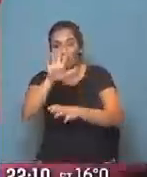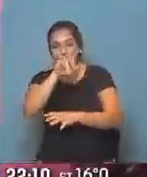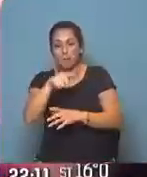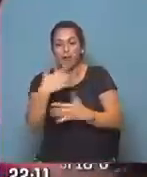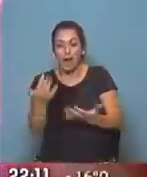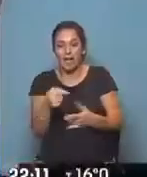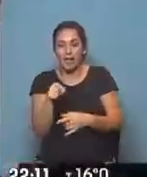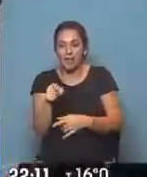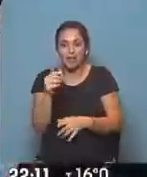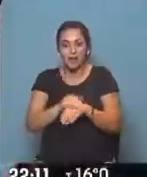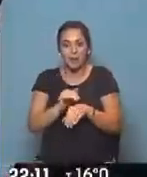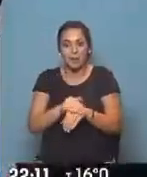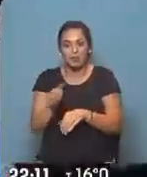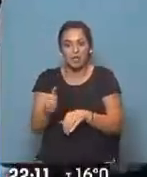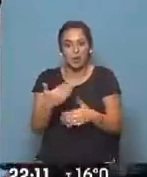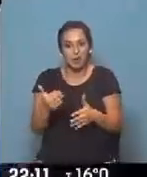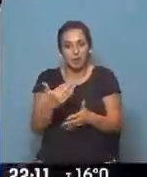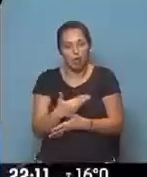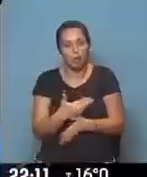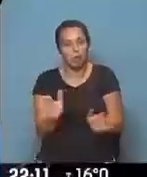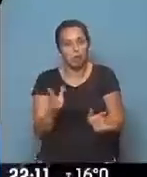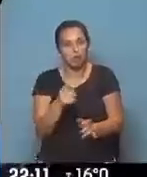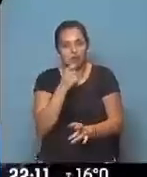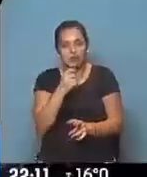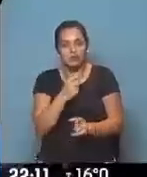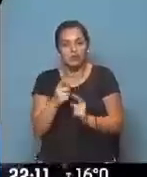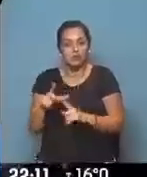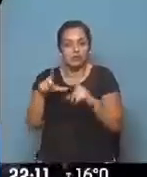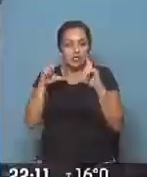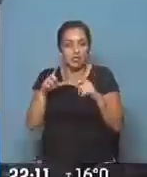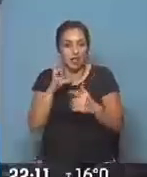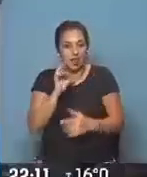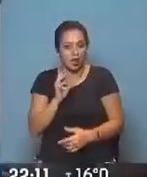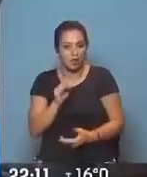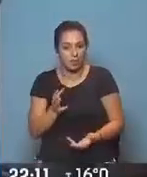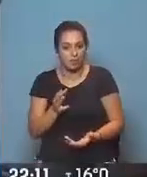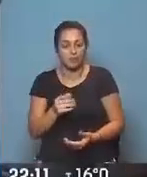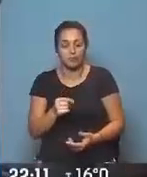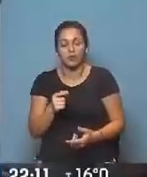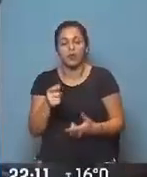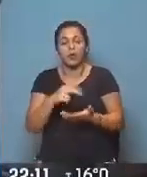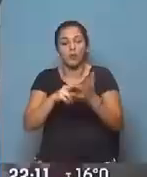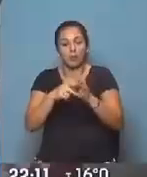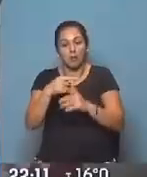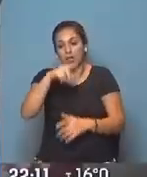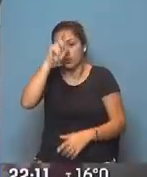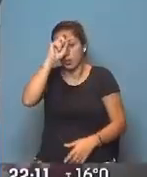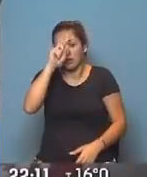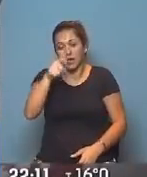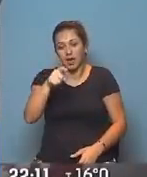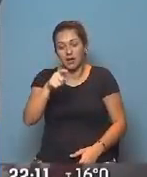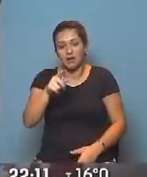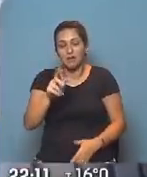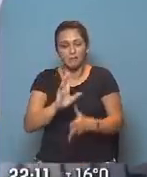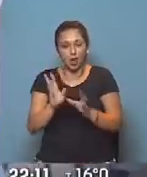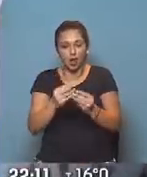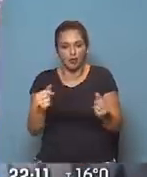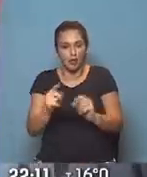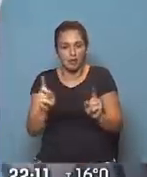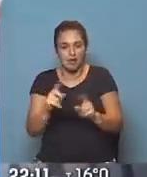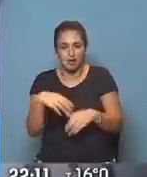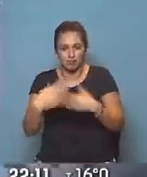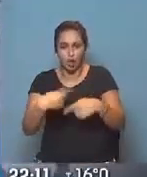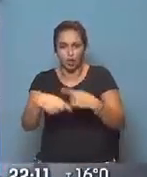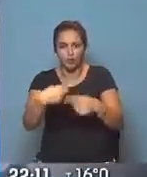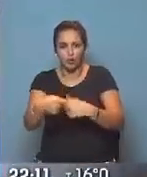esas compuertas que podría abrir si lo acorrala. La crisis turca está lejos de haber terminado, y el